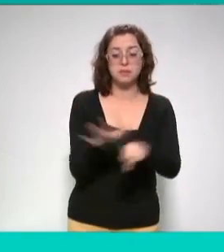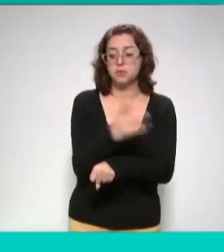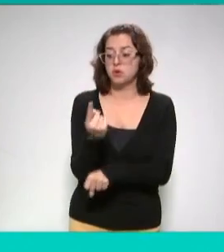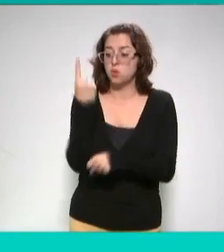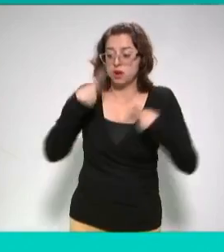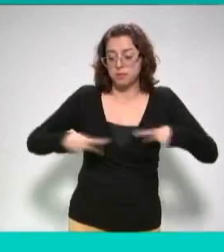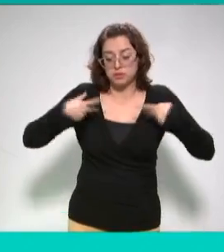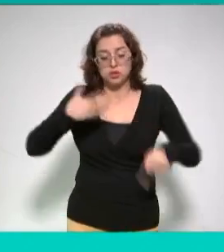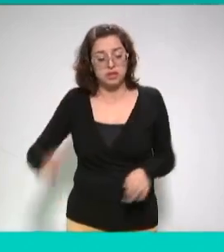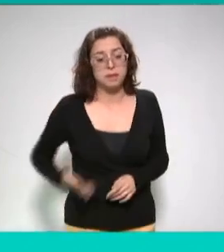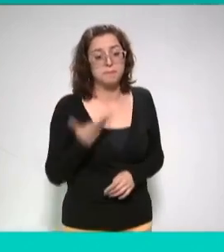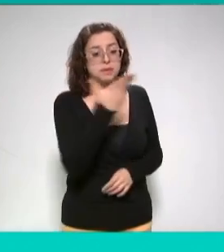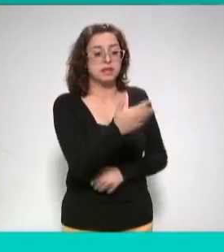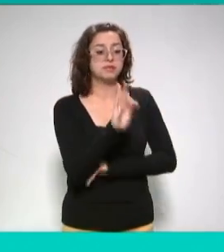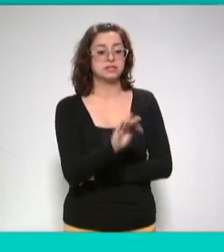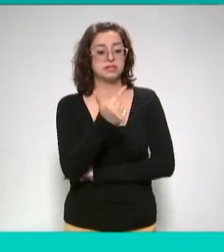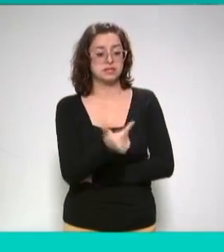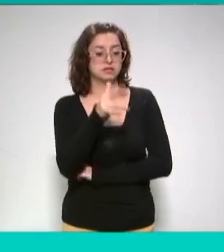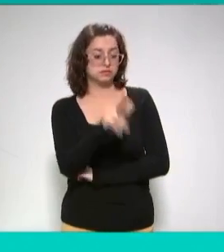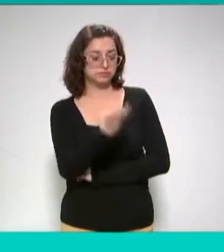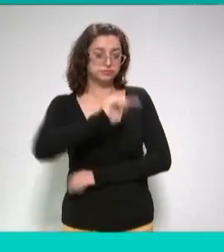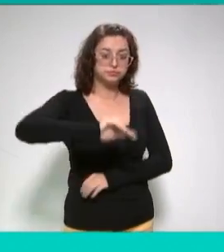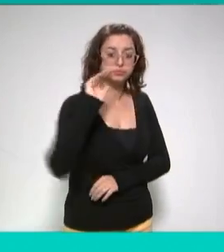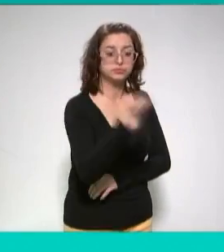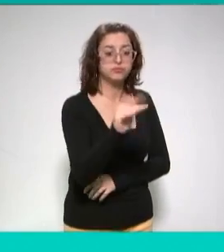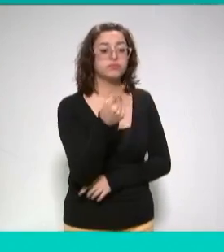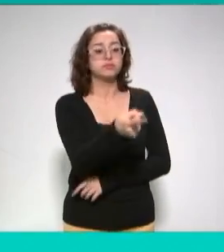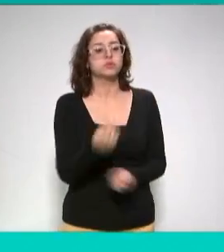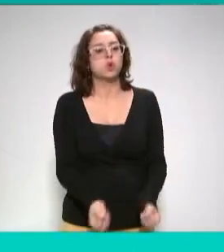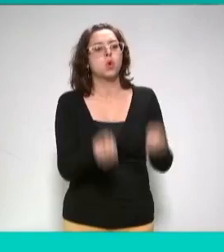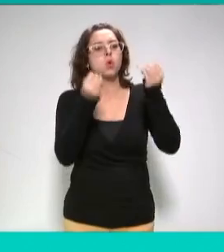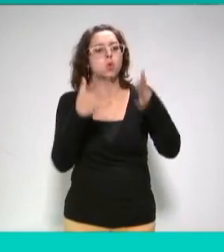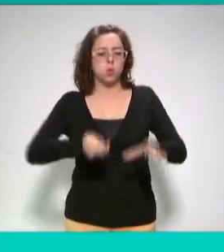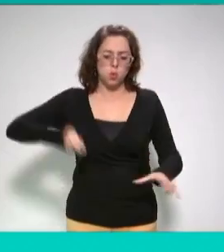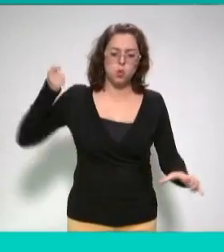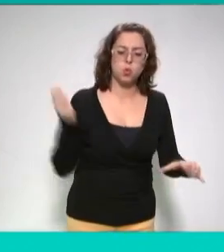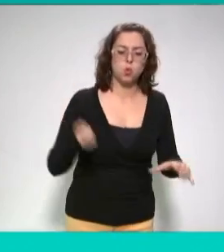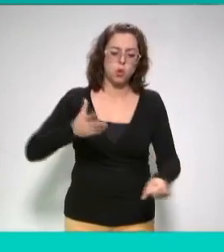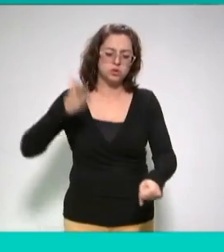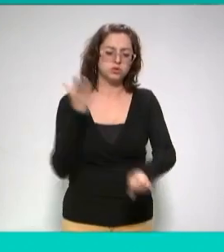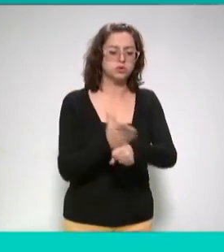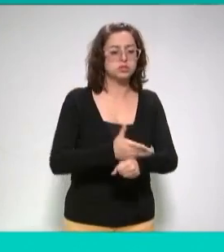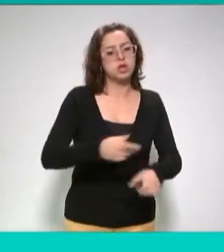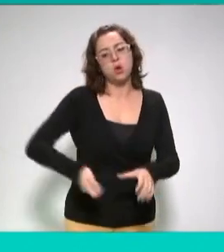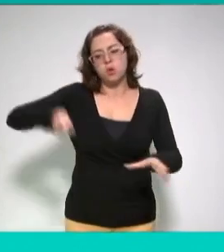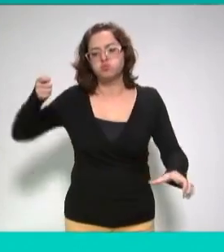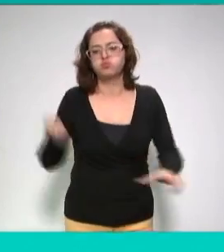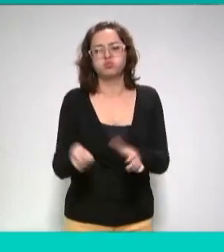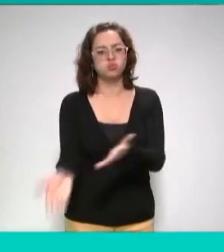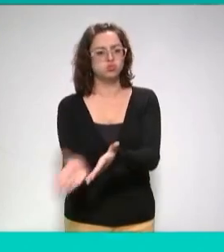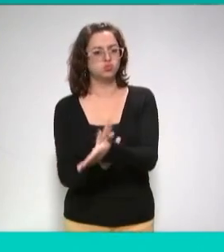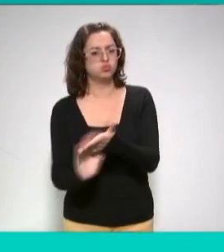Una persona solicitó a la Fiscalía General de la República el número de sentencias condenatorias y absolutorias dictadas